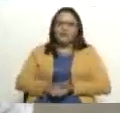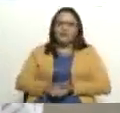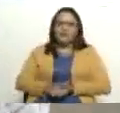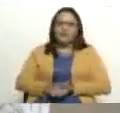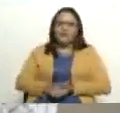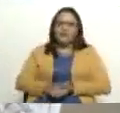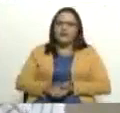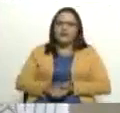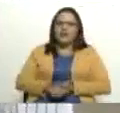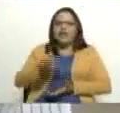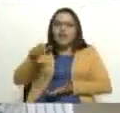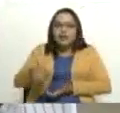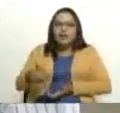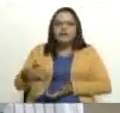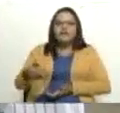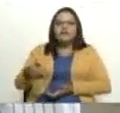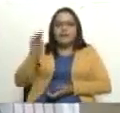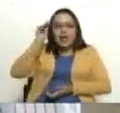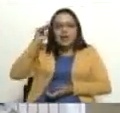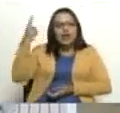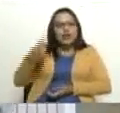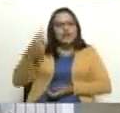tienen que tomar conciencia de eso.